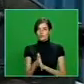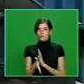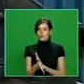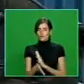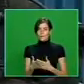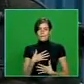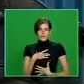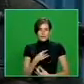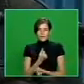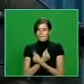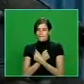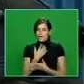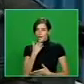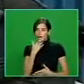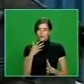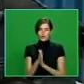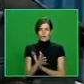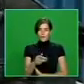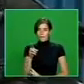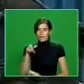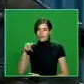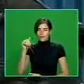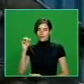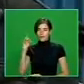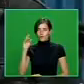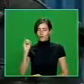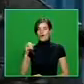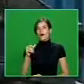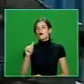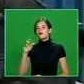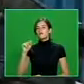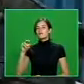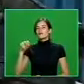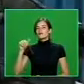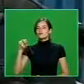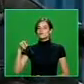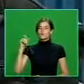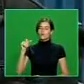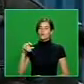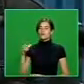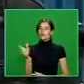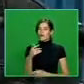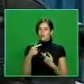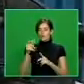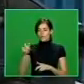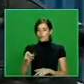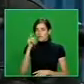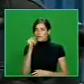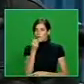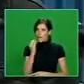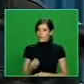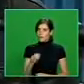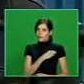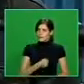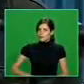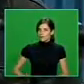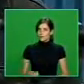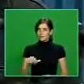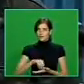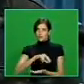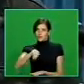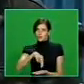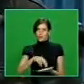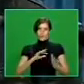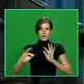pasión de Pedro de la pasión de Armando de la pasión de Alfredo Caldera que es el presidente joven presidente del Centro Nacional